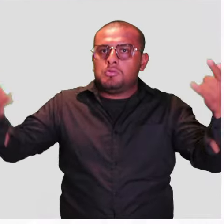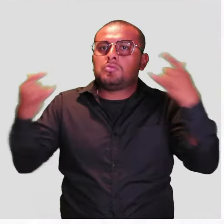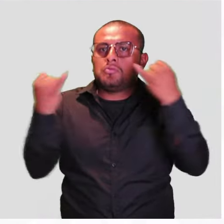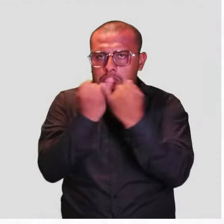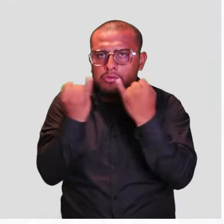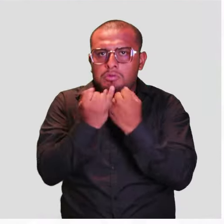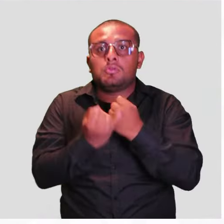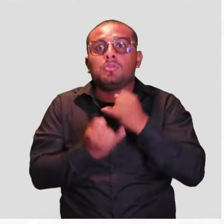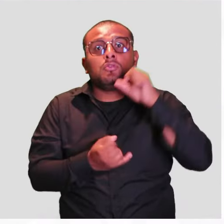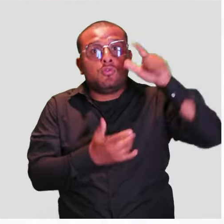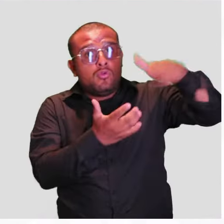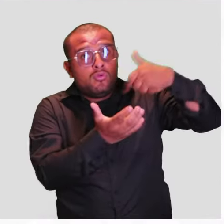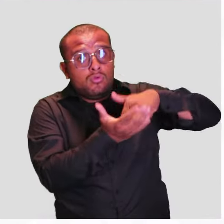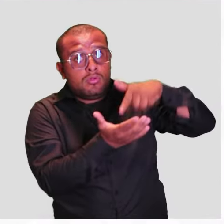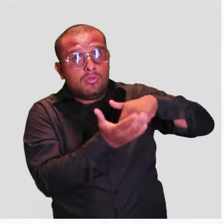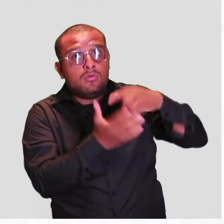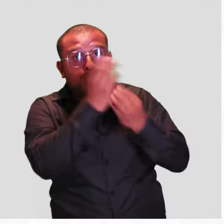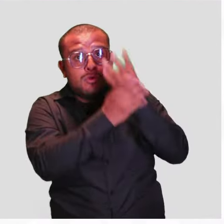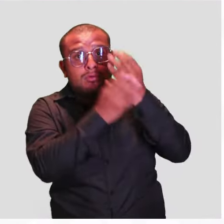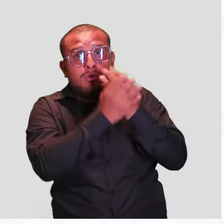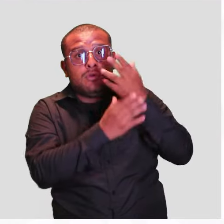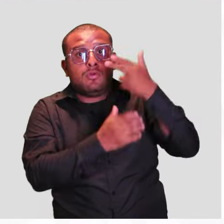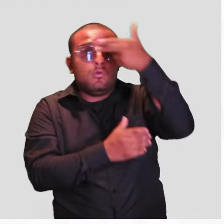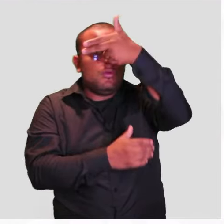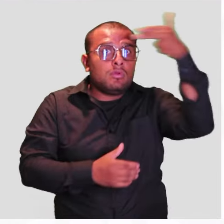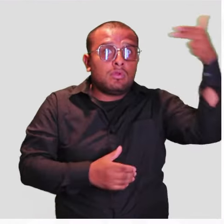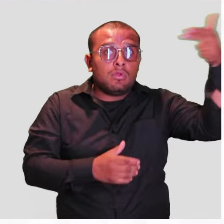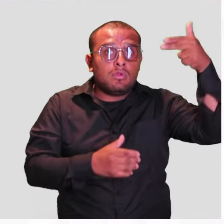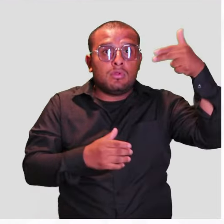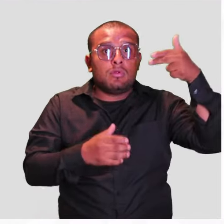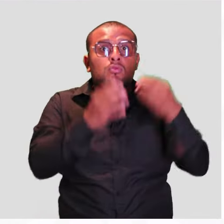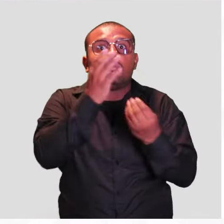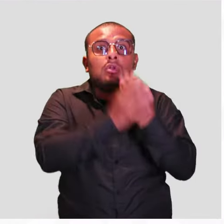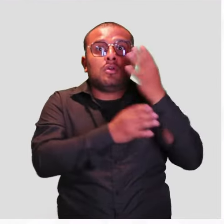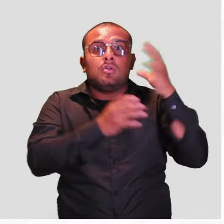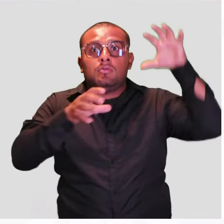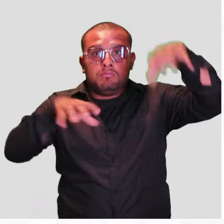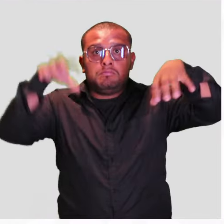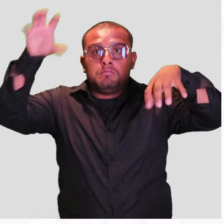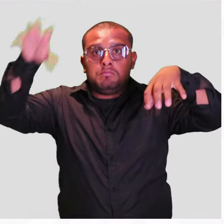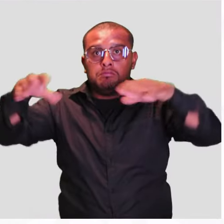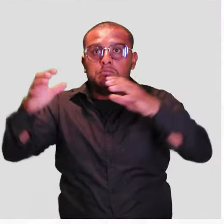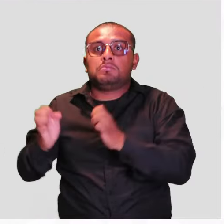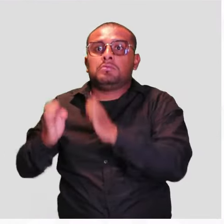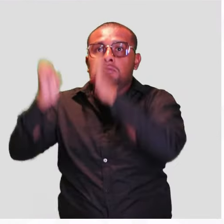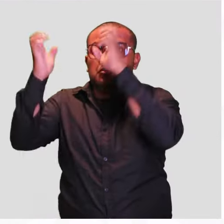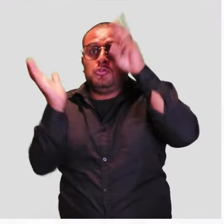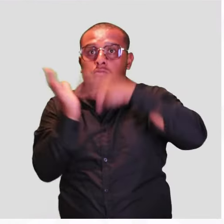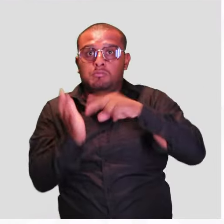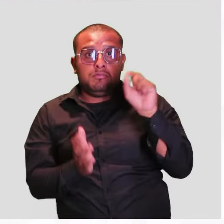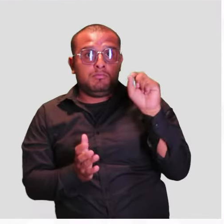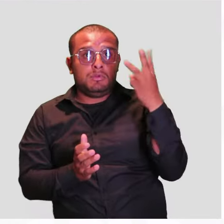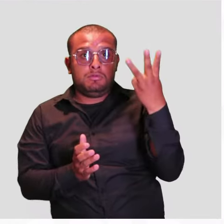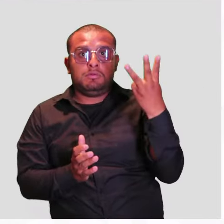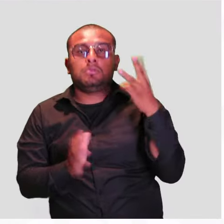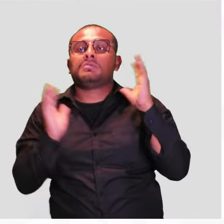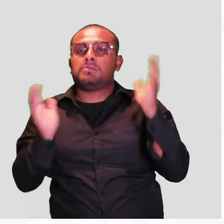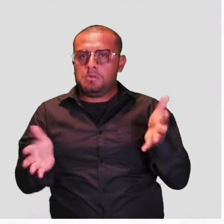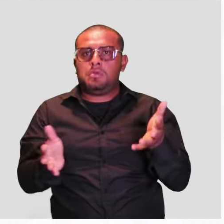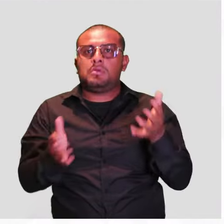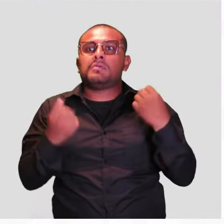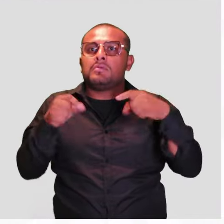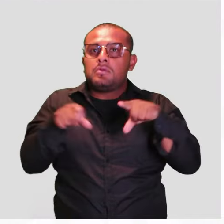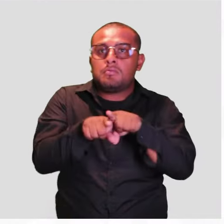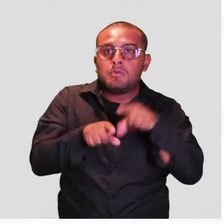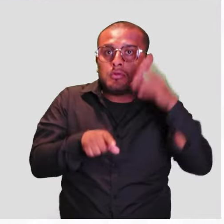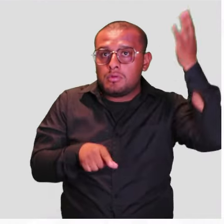Han llegado 5 hoteles nuevos tan solo en 2023 y ya repuntamos después de la pandemia. Hemos cuidado nuestras escuelas porque